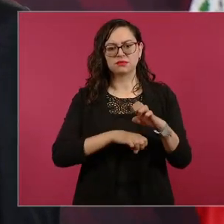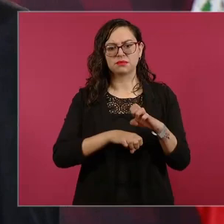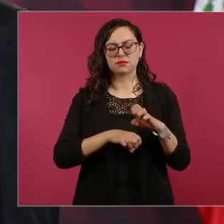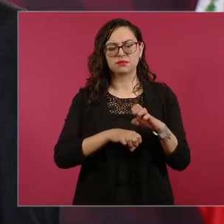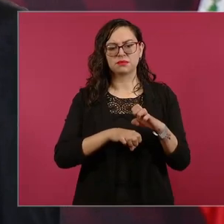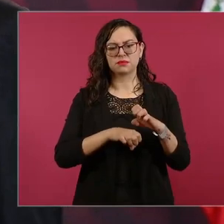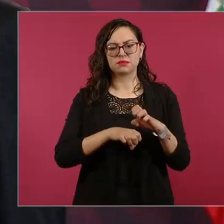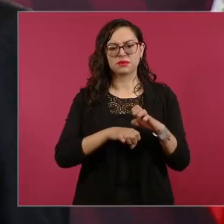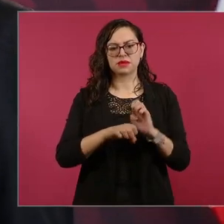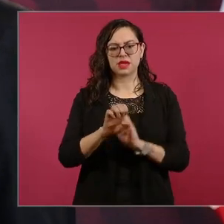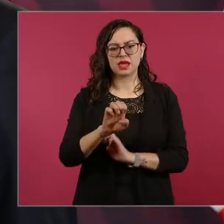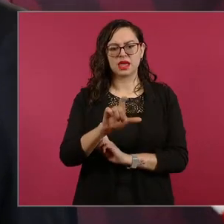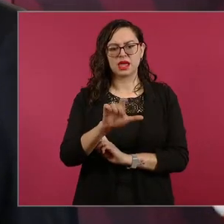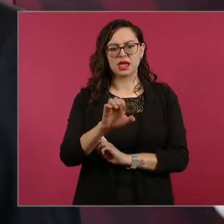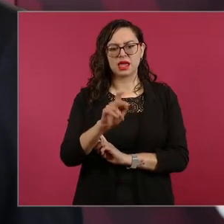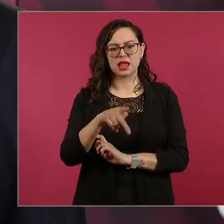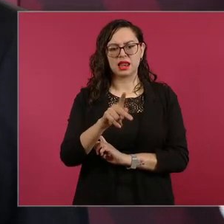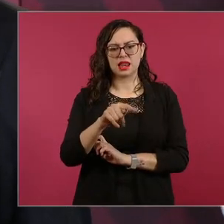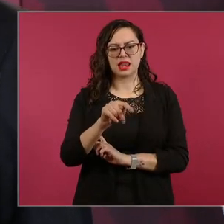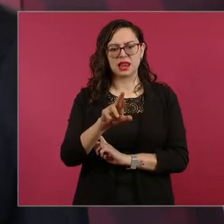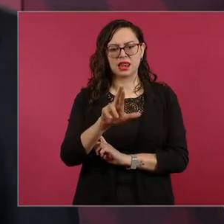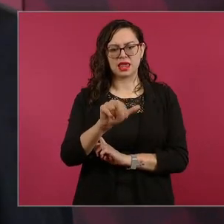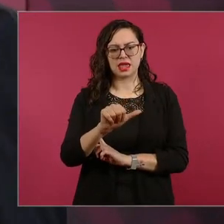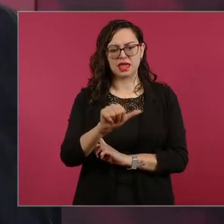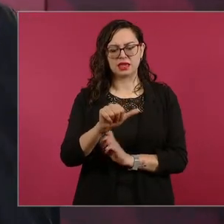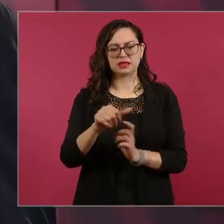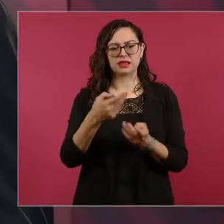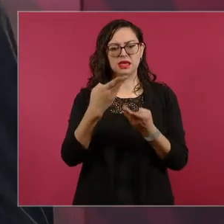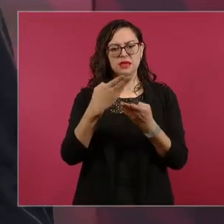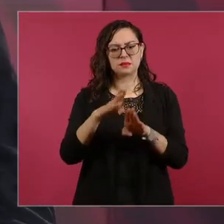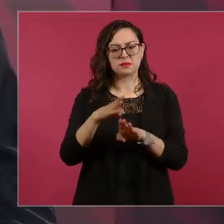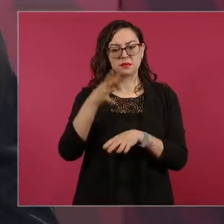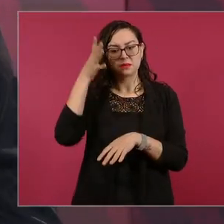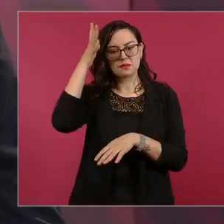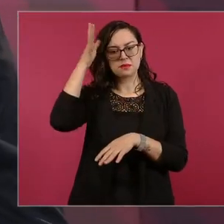Electra, Banco Azteca.